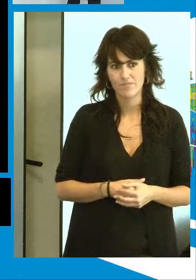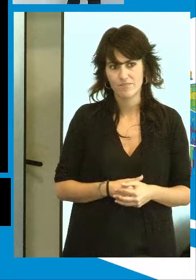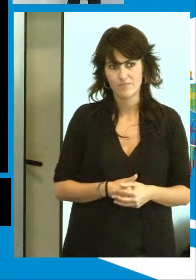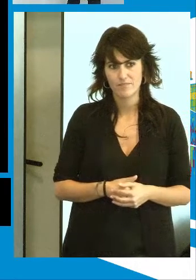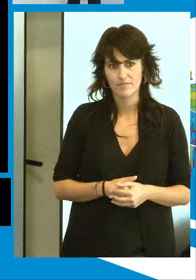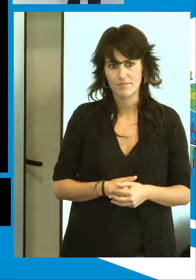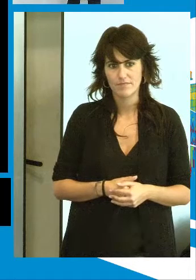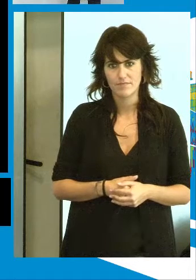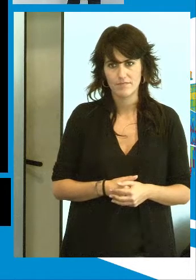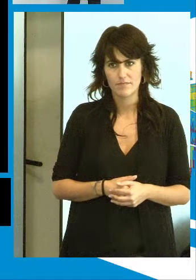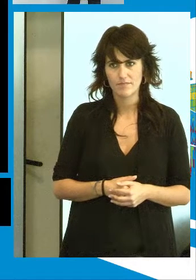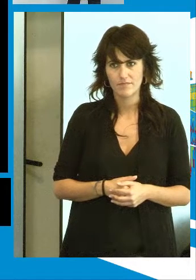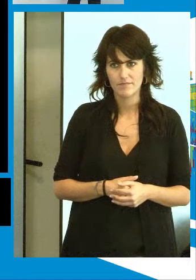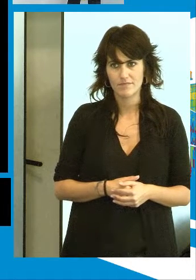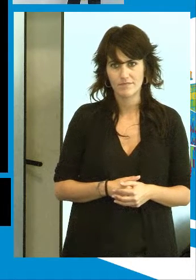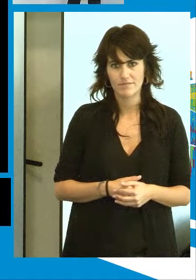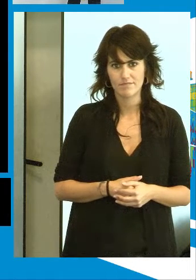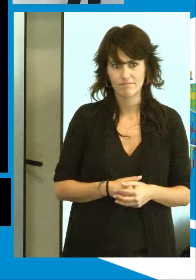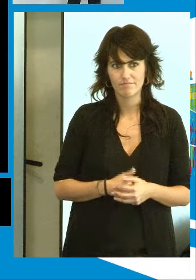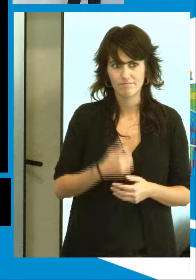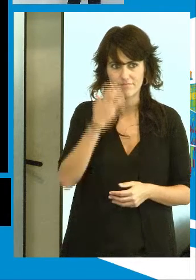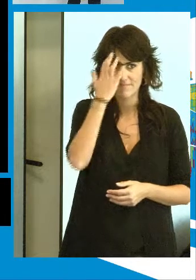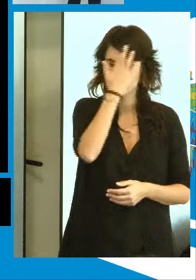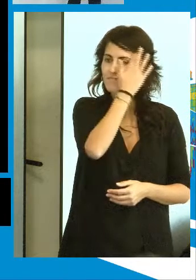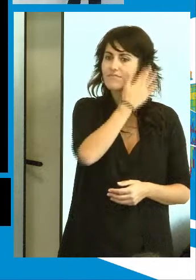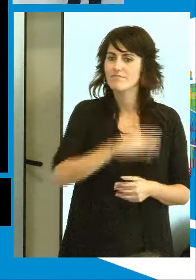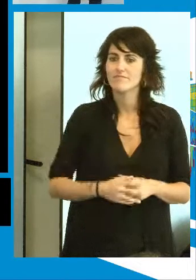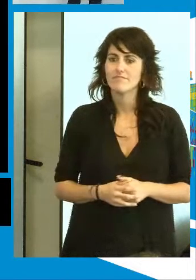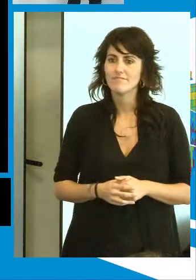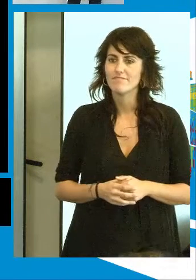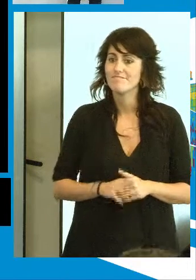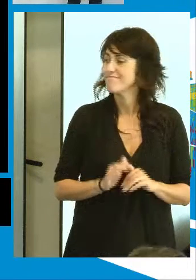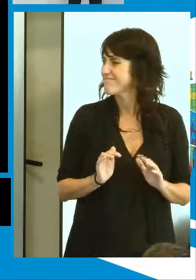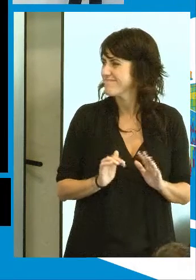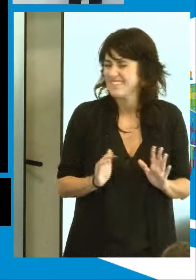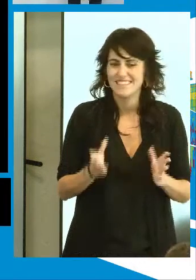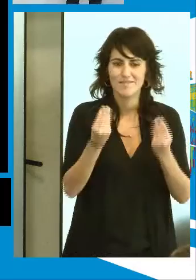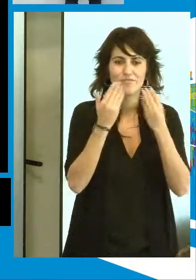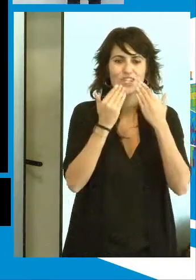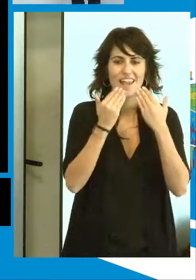Pues nada.